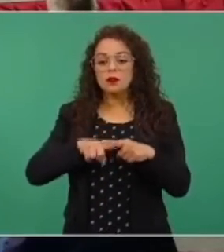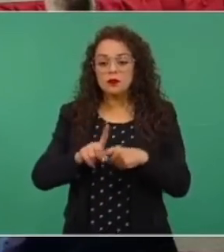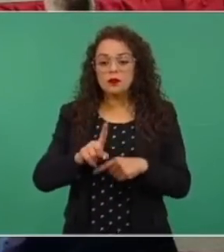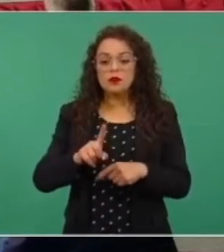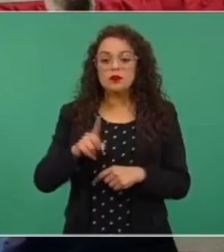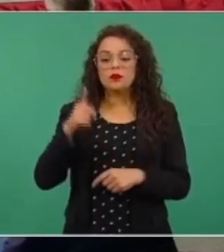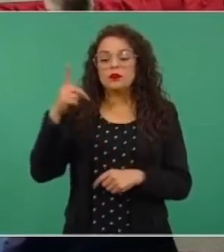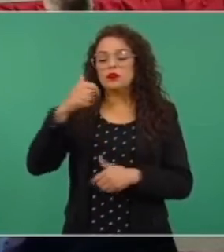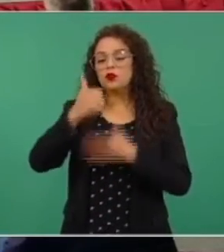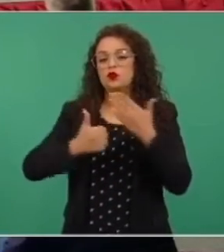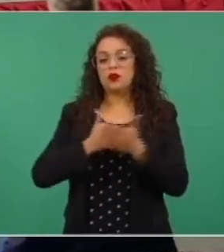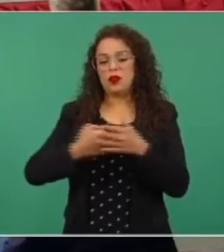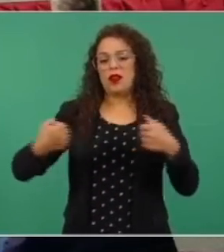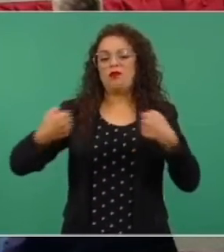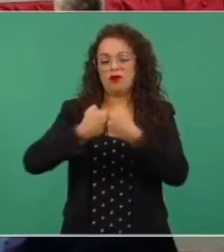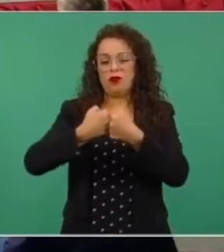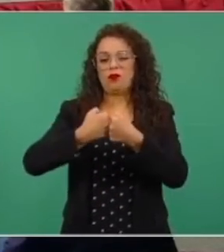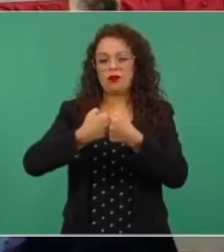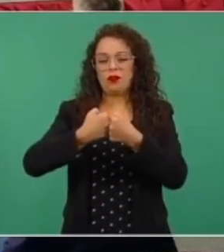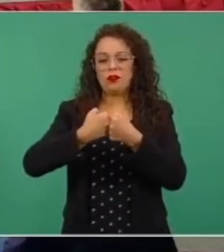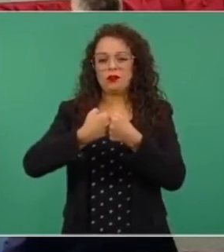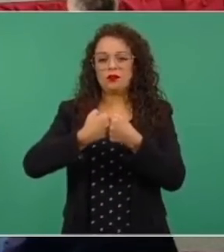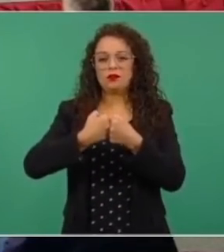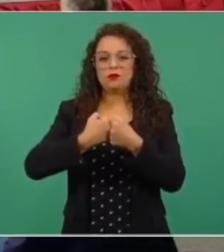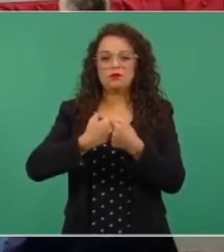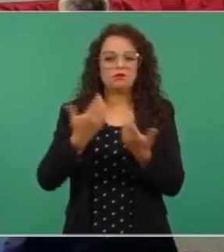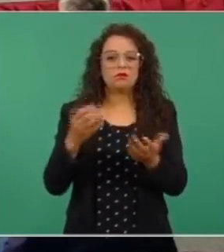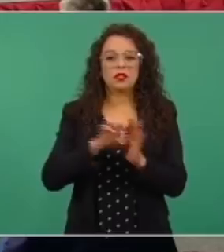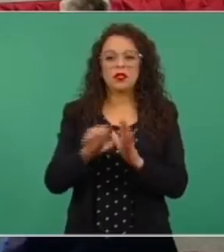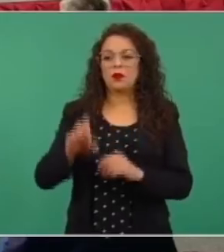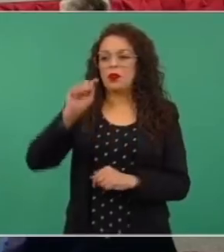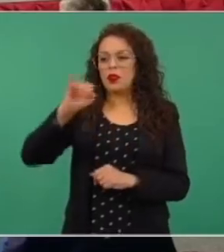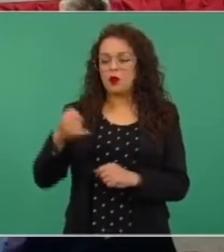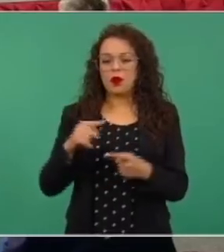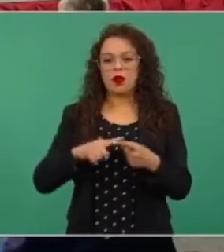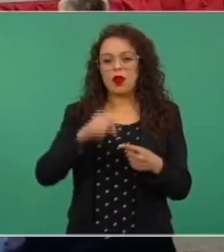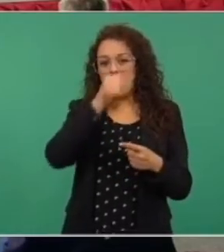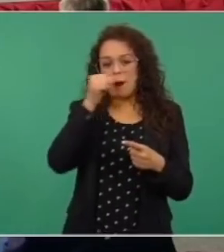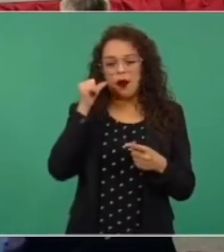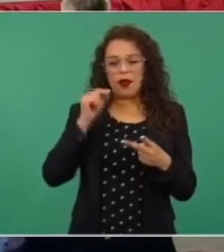fronterizas, ya sea Tijuana, Juárez,